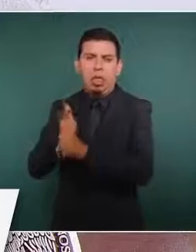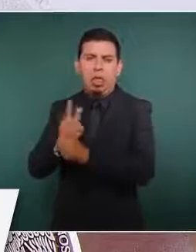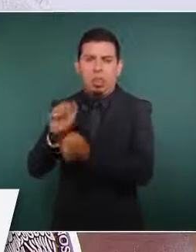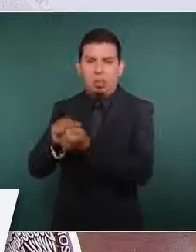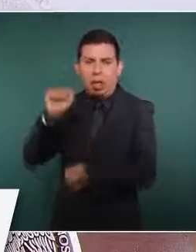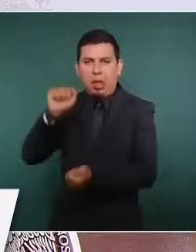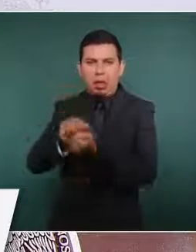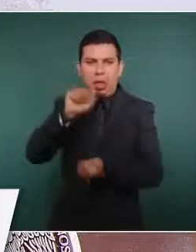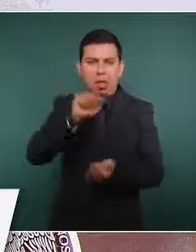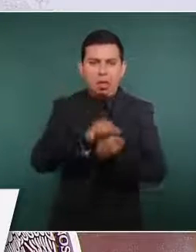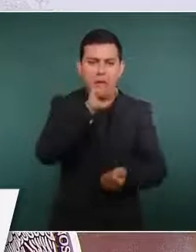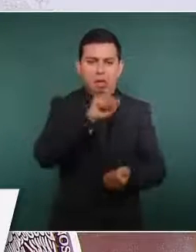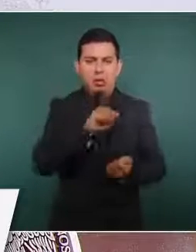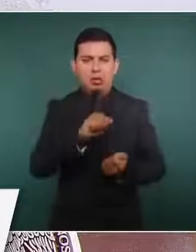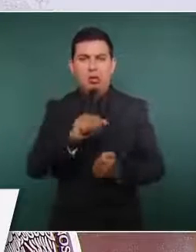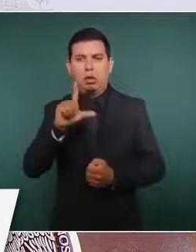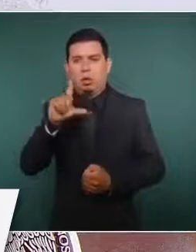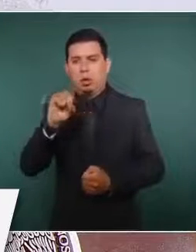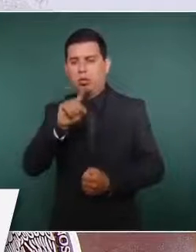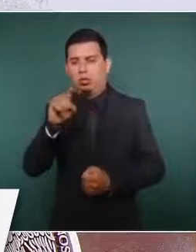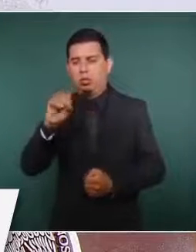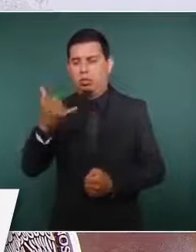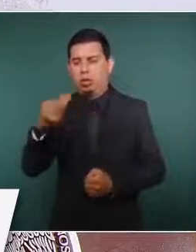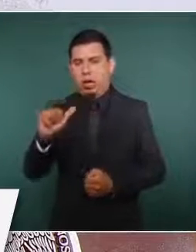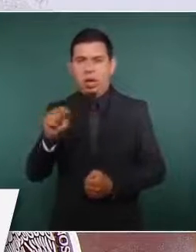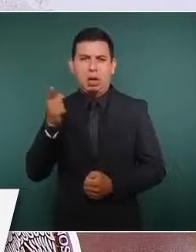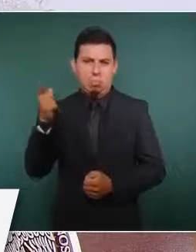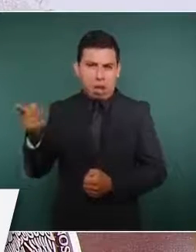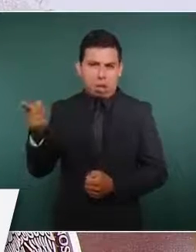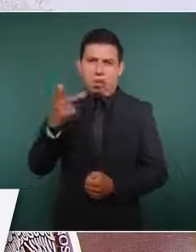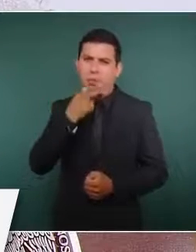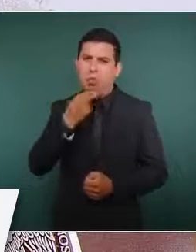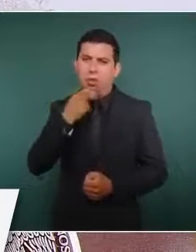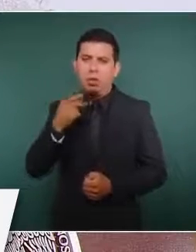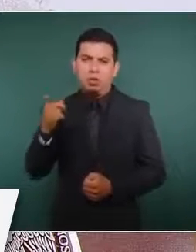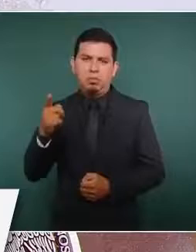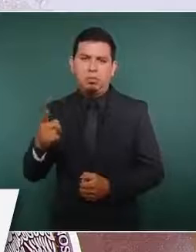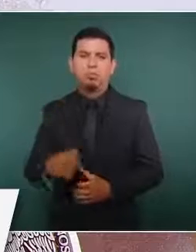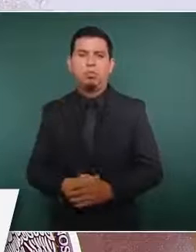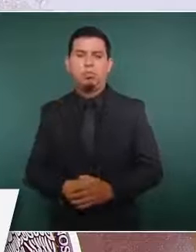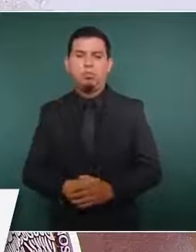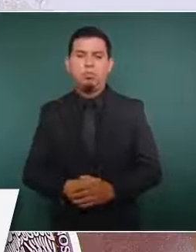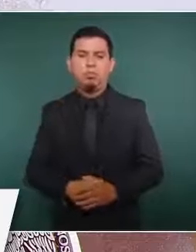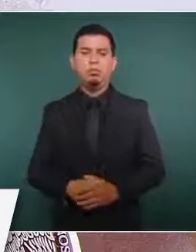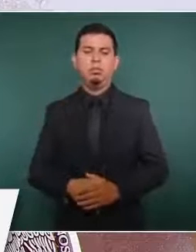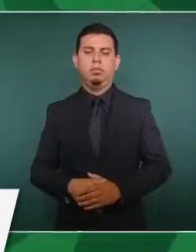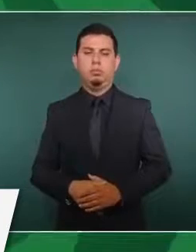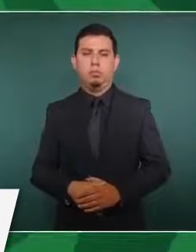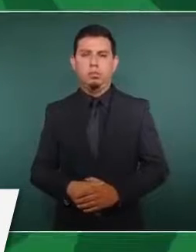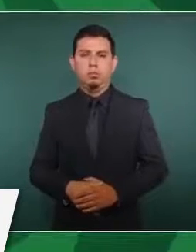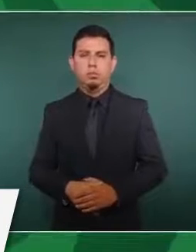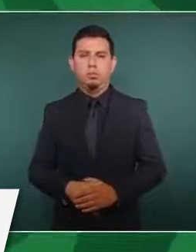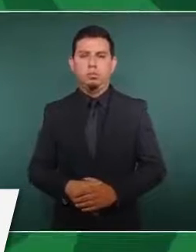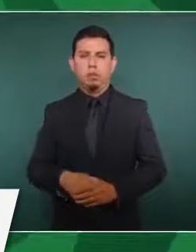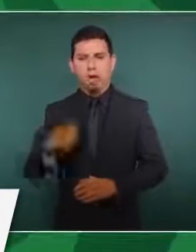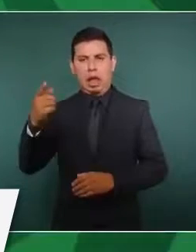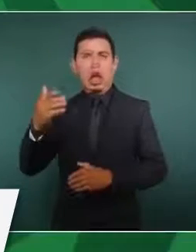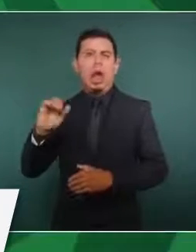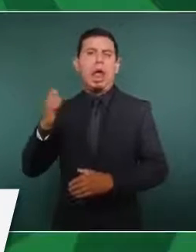del señor Lozoya, que fue director de